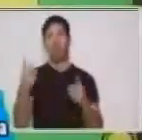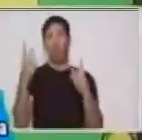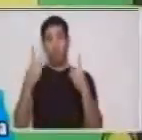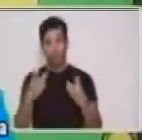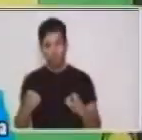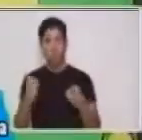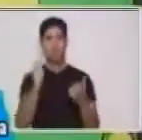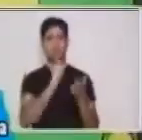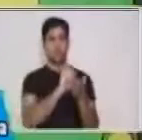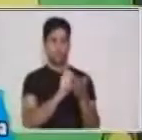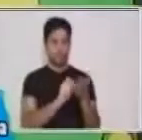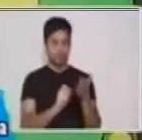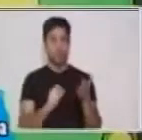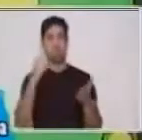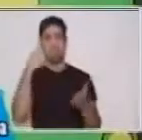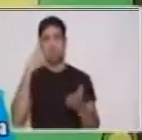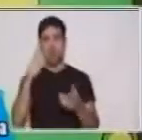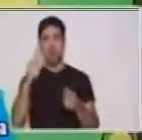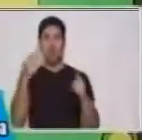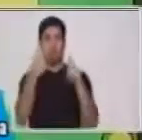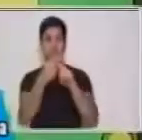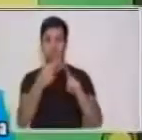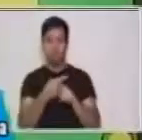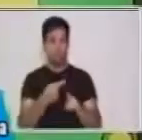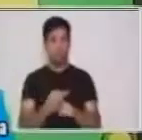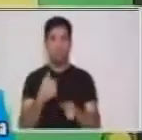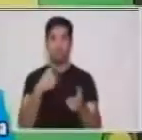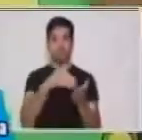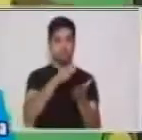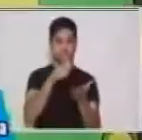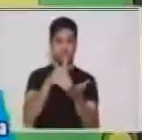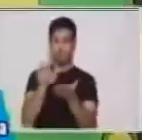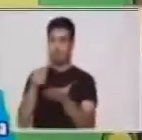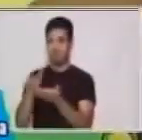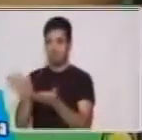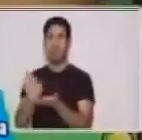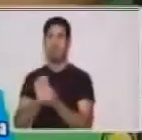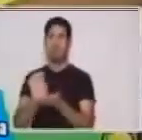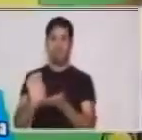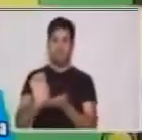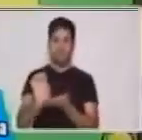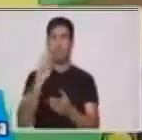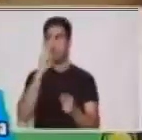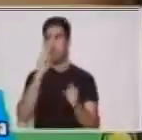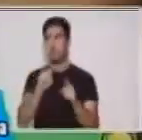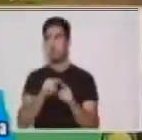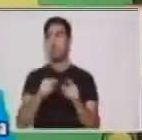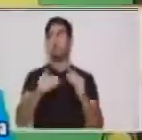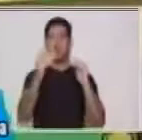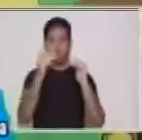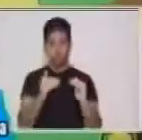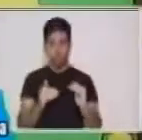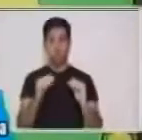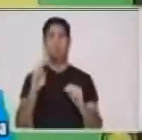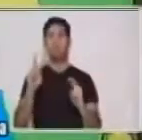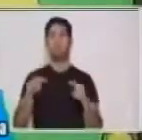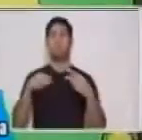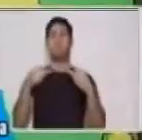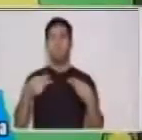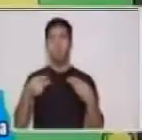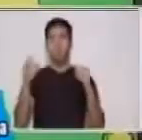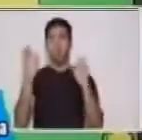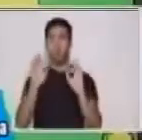corregir esos errores y mejorarlos. Seguidamente está la acción de doble vía.